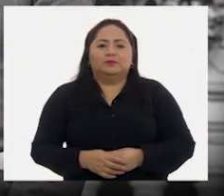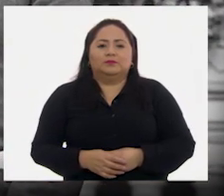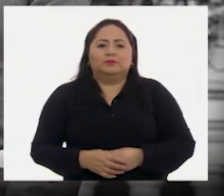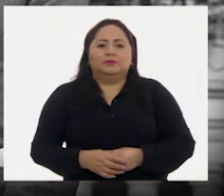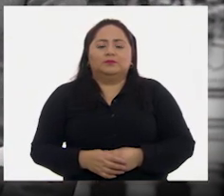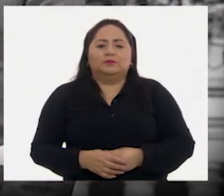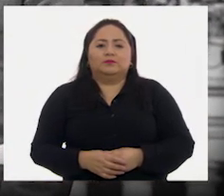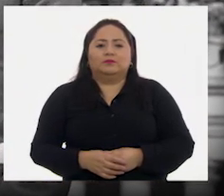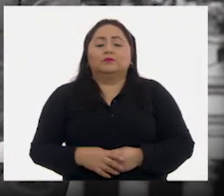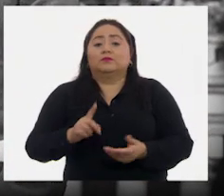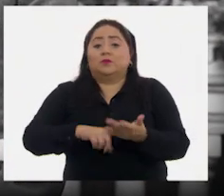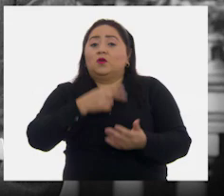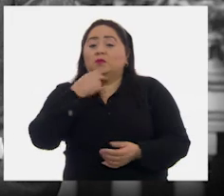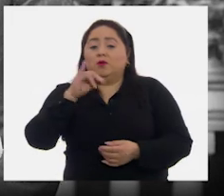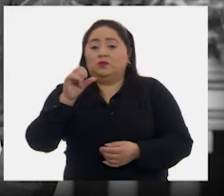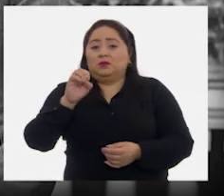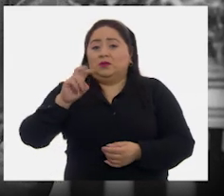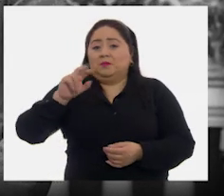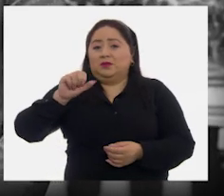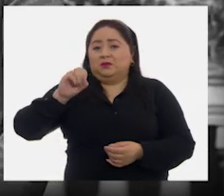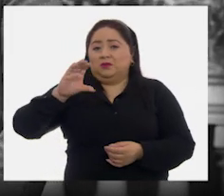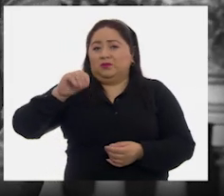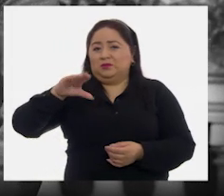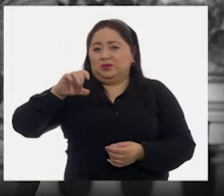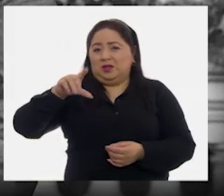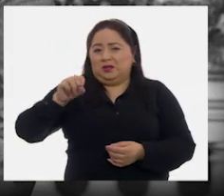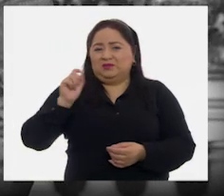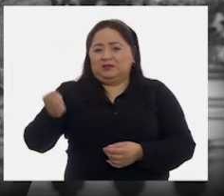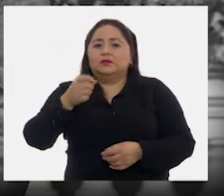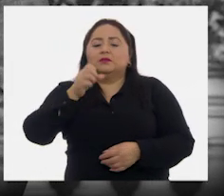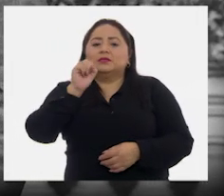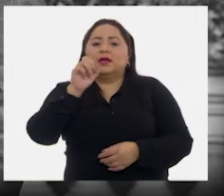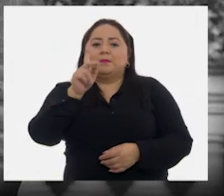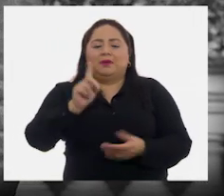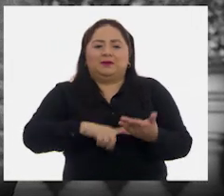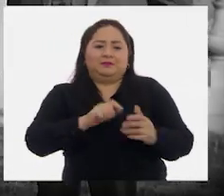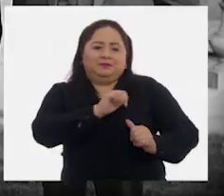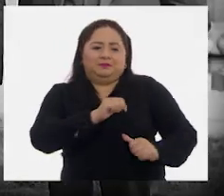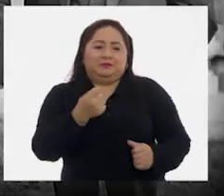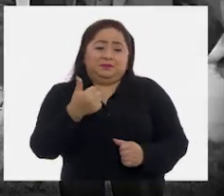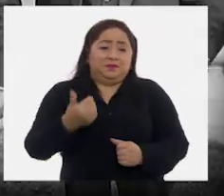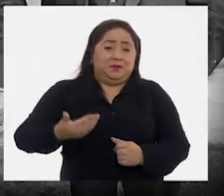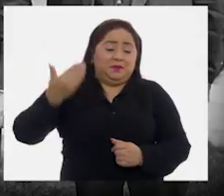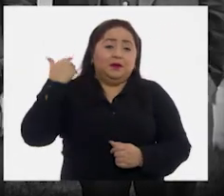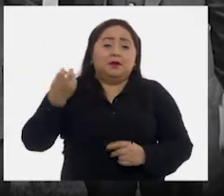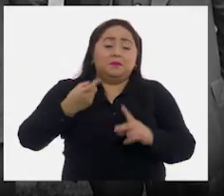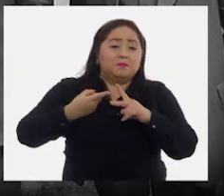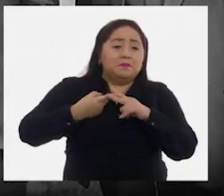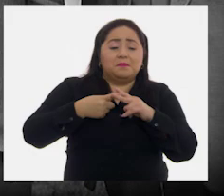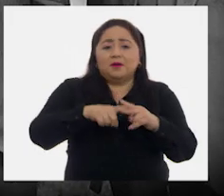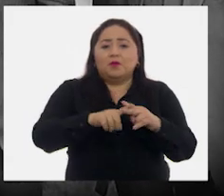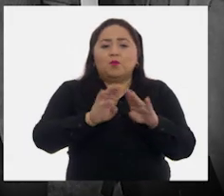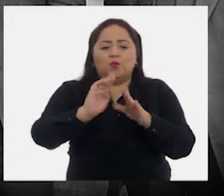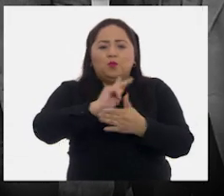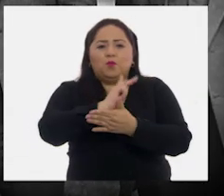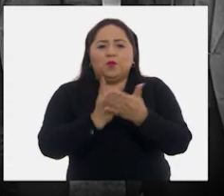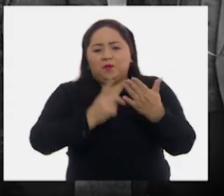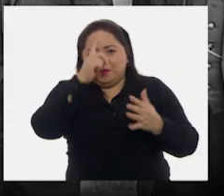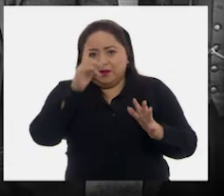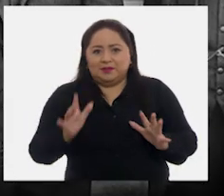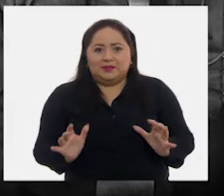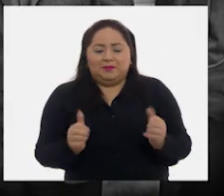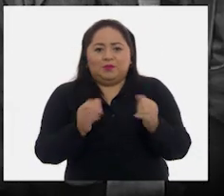José Vasconcelos, como titular de la recién creada Secretaría de Educación Pública, comenzó un amplio programa de salvación